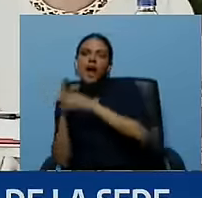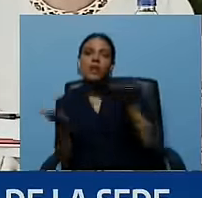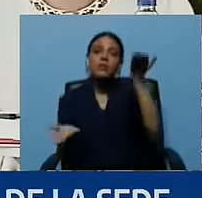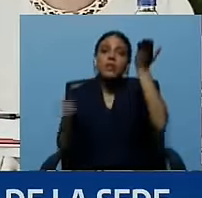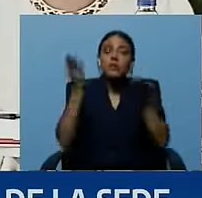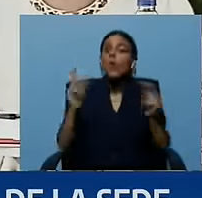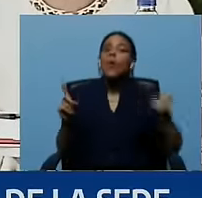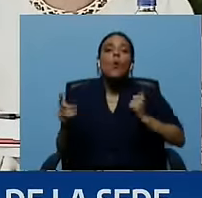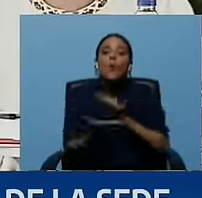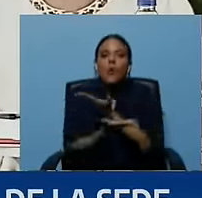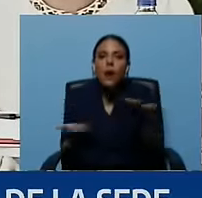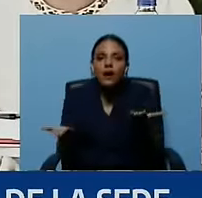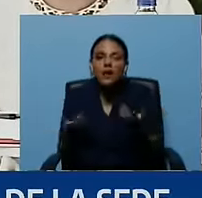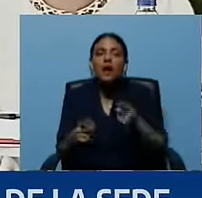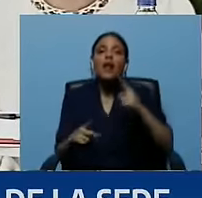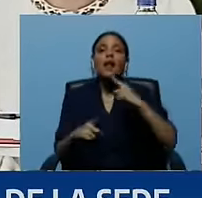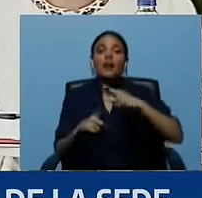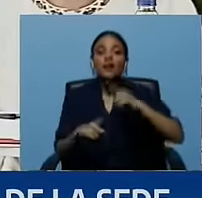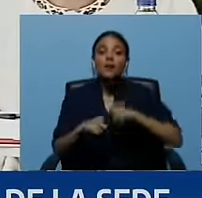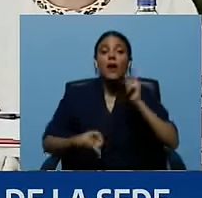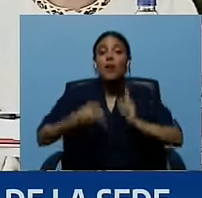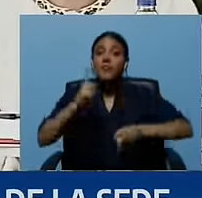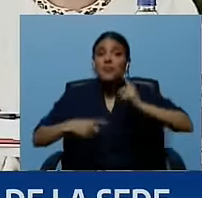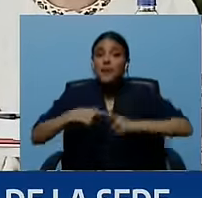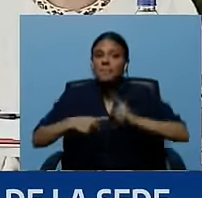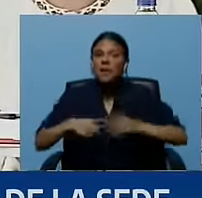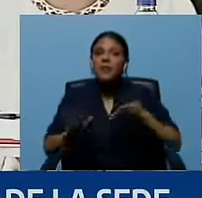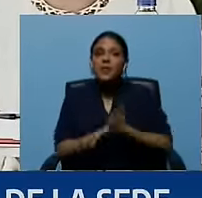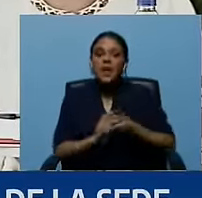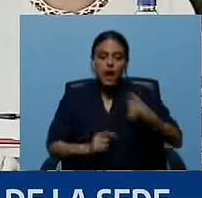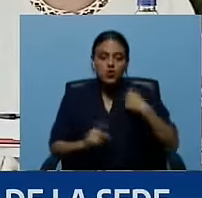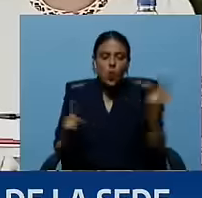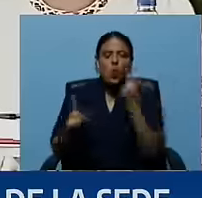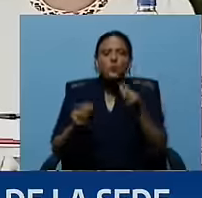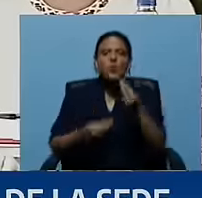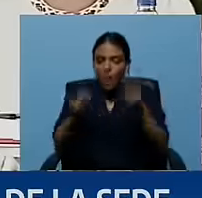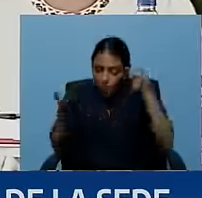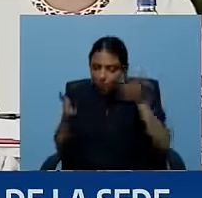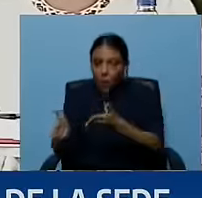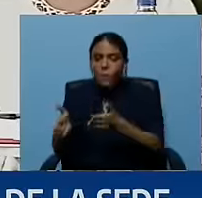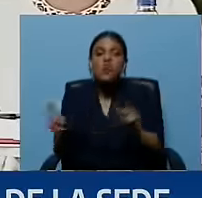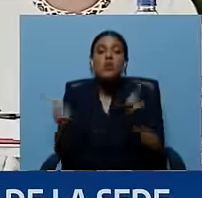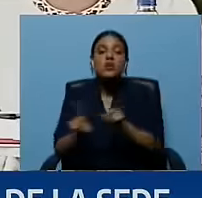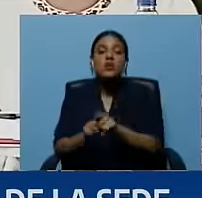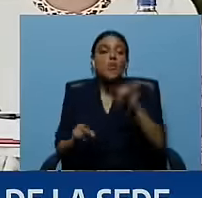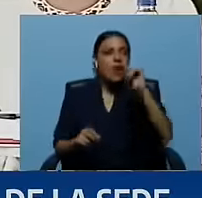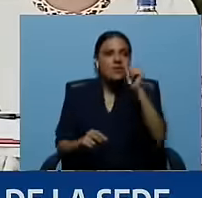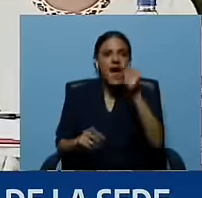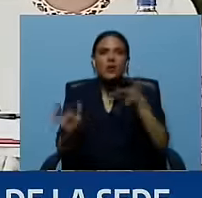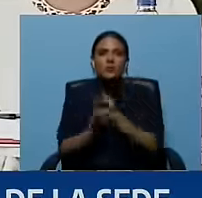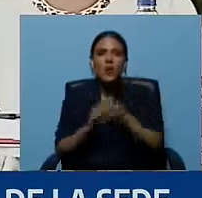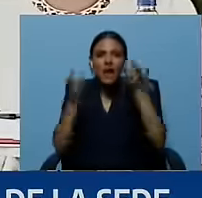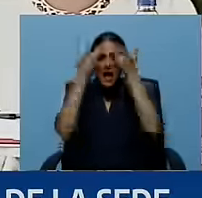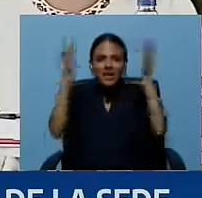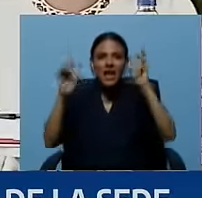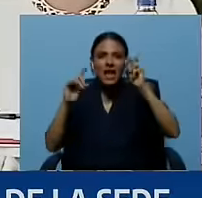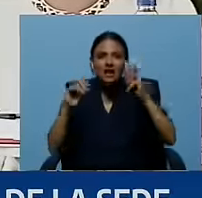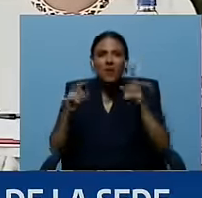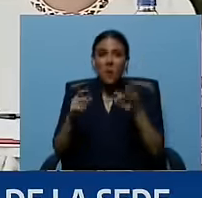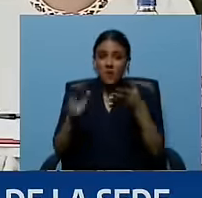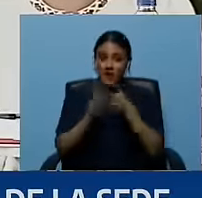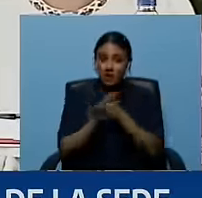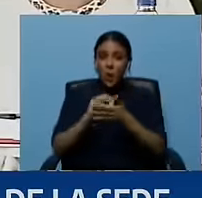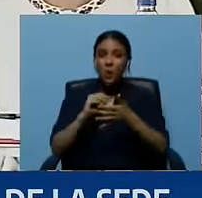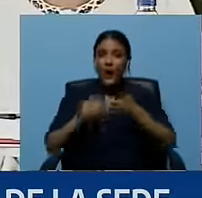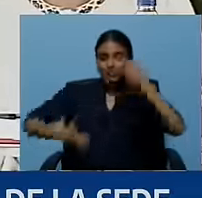Cualquier cosa, pero en este caso una tecnología. Igual la inteligencia artificial algunos versados